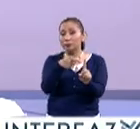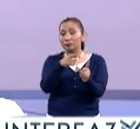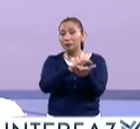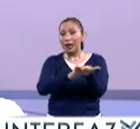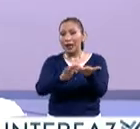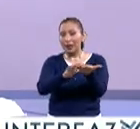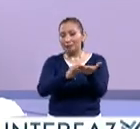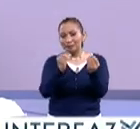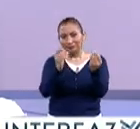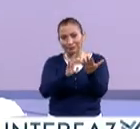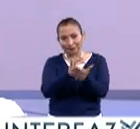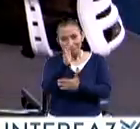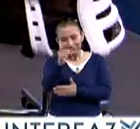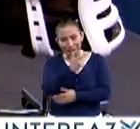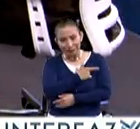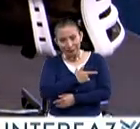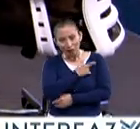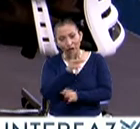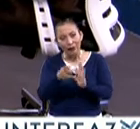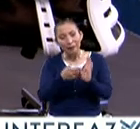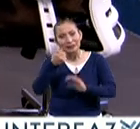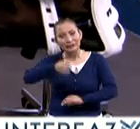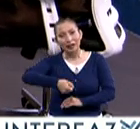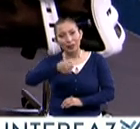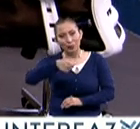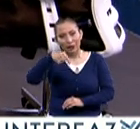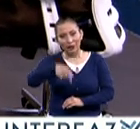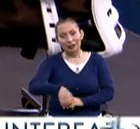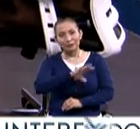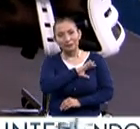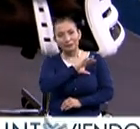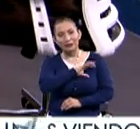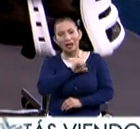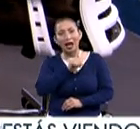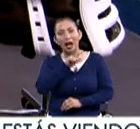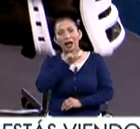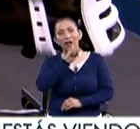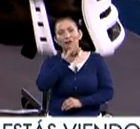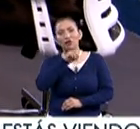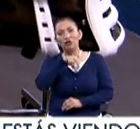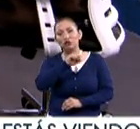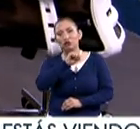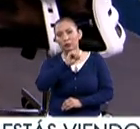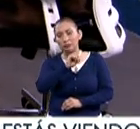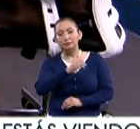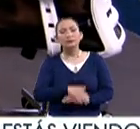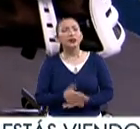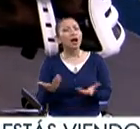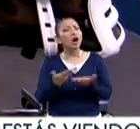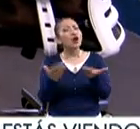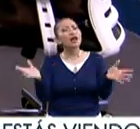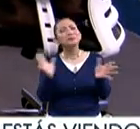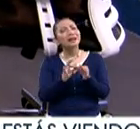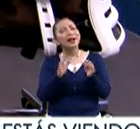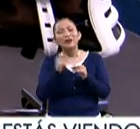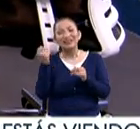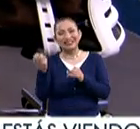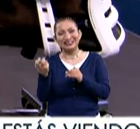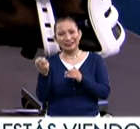braille. Muchísimas gracias, es un placer volverte a saludar, estimado Alfonso Herrera. Muchas gracias. Y pues platícanos de